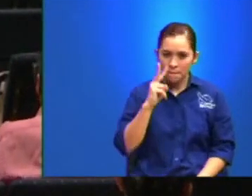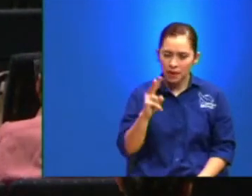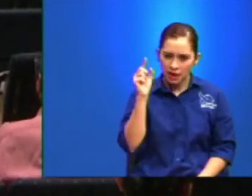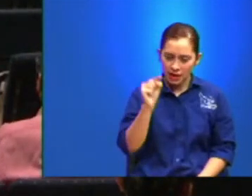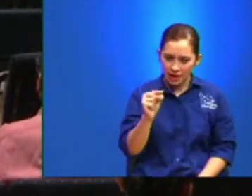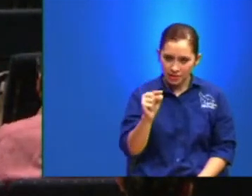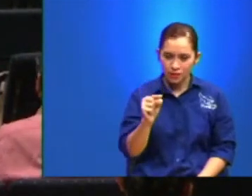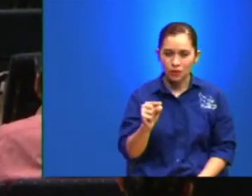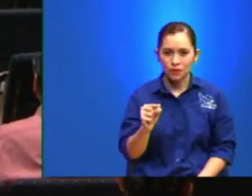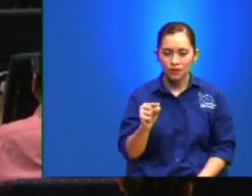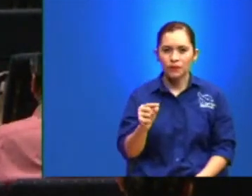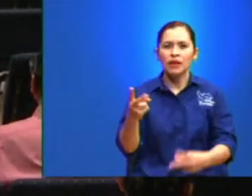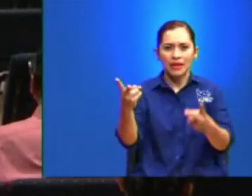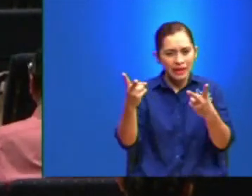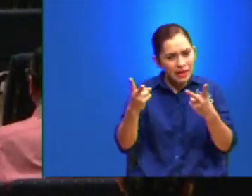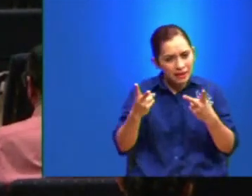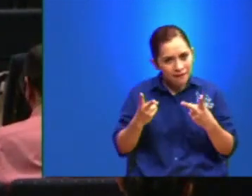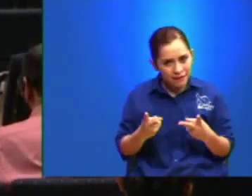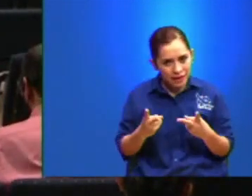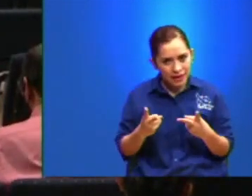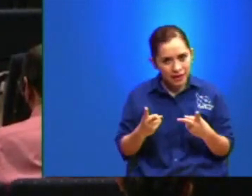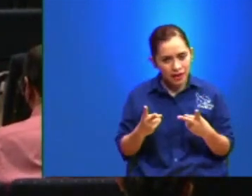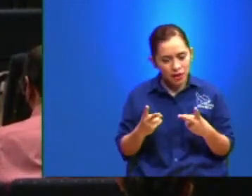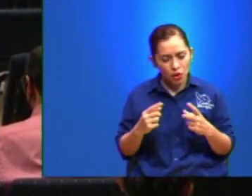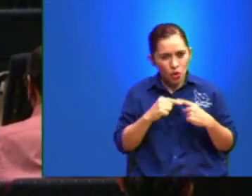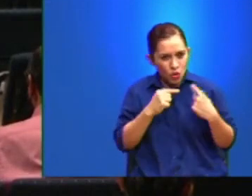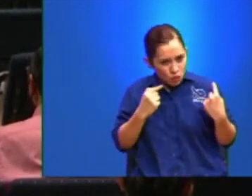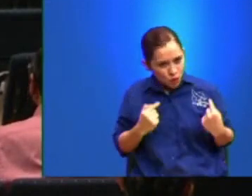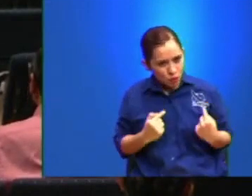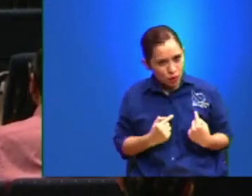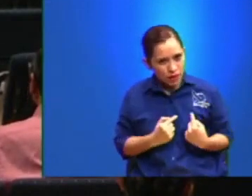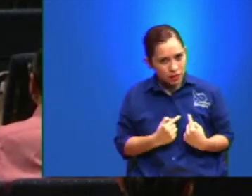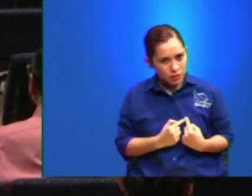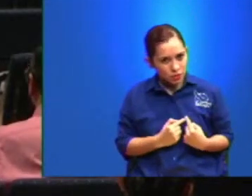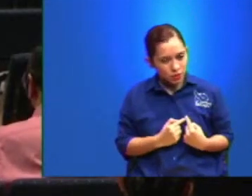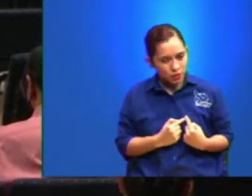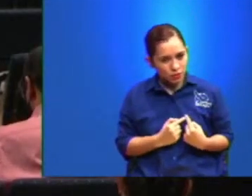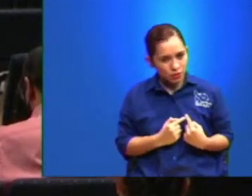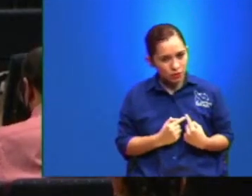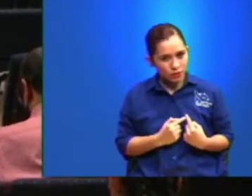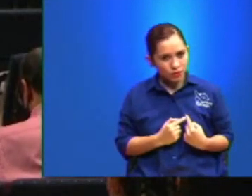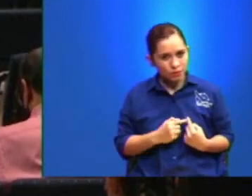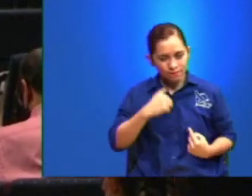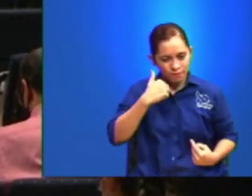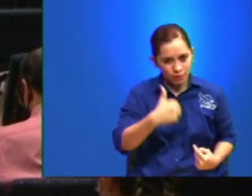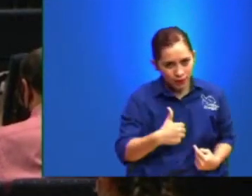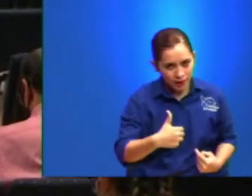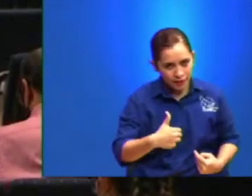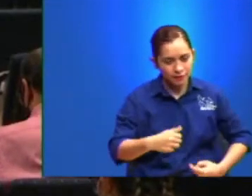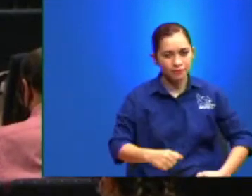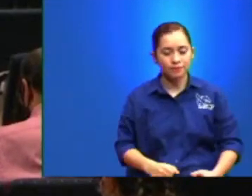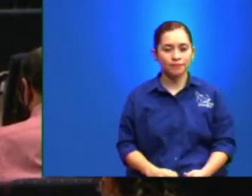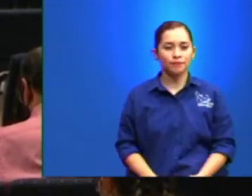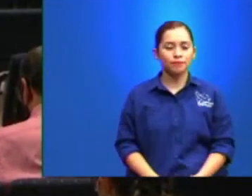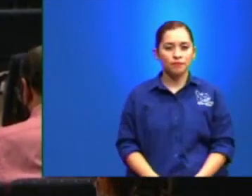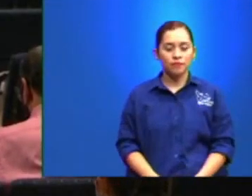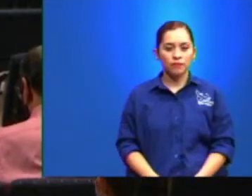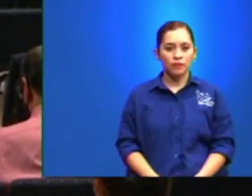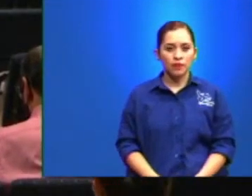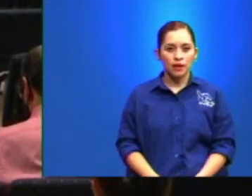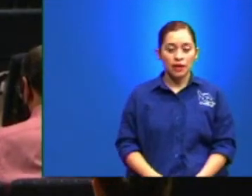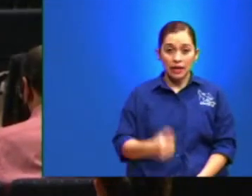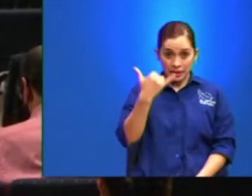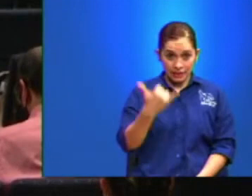bien dispuesto en su corazón verdad aquí en algunos de los apóstoles que ya han confirmado y